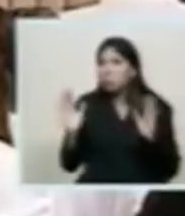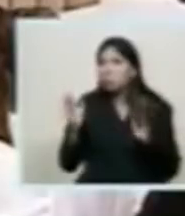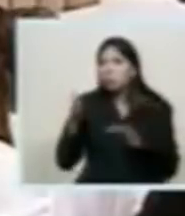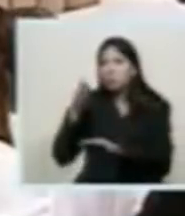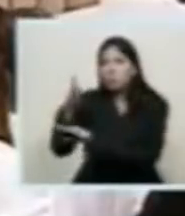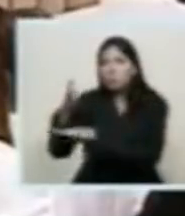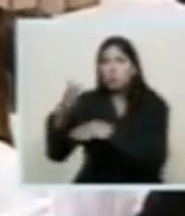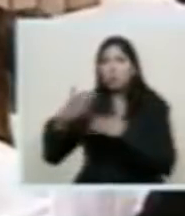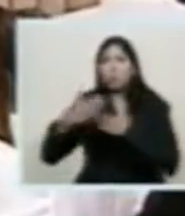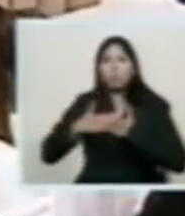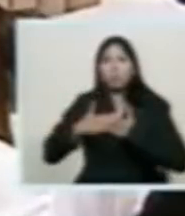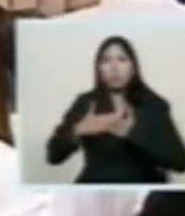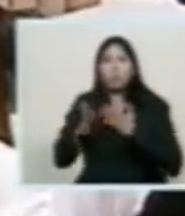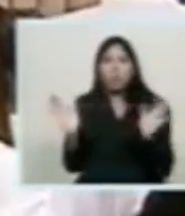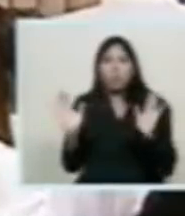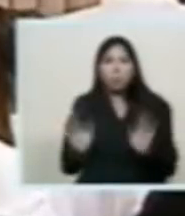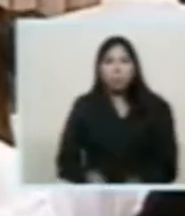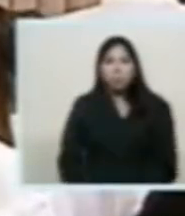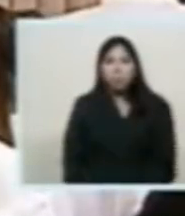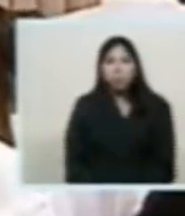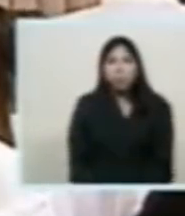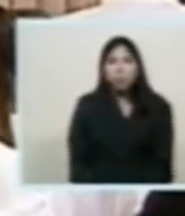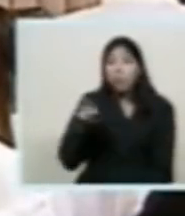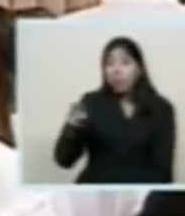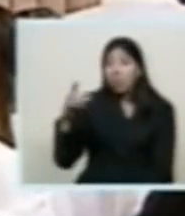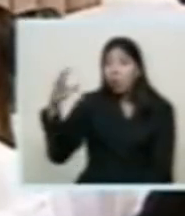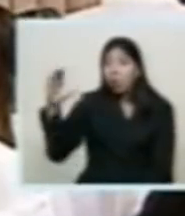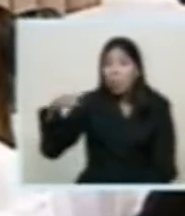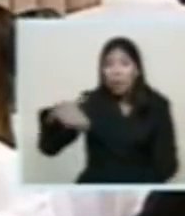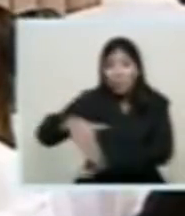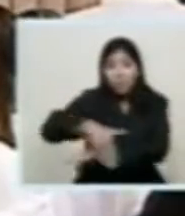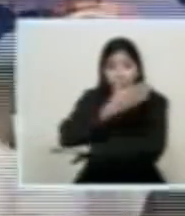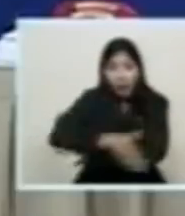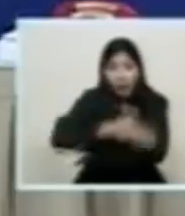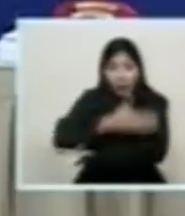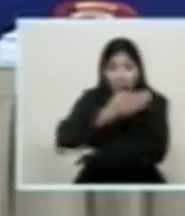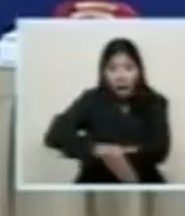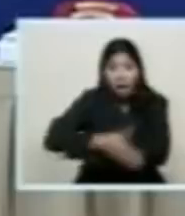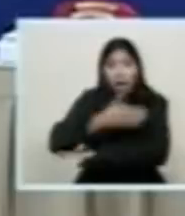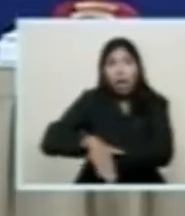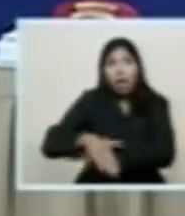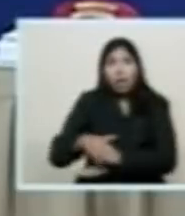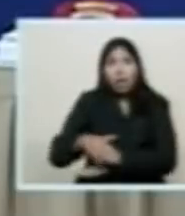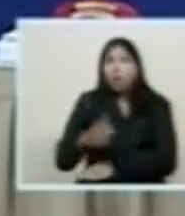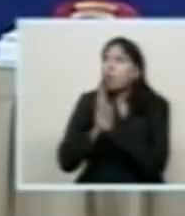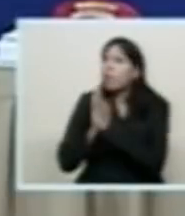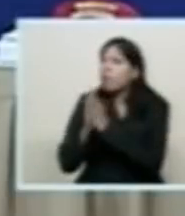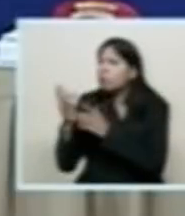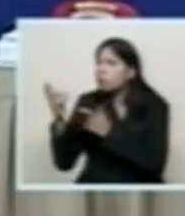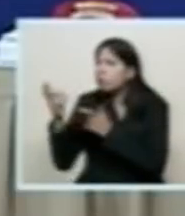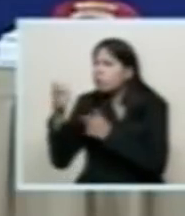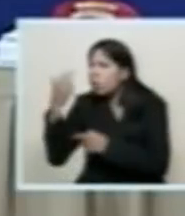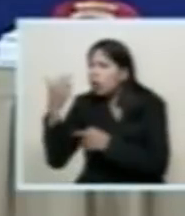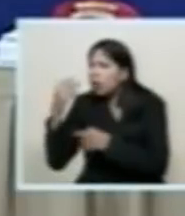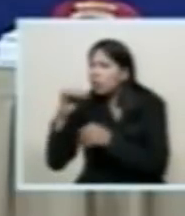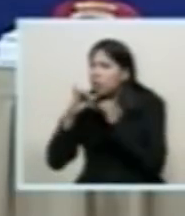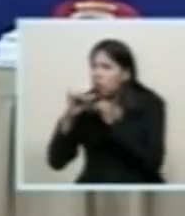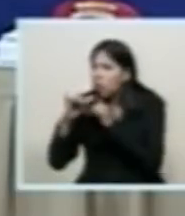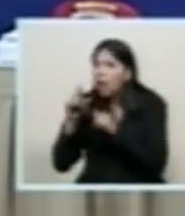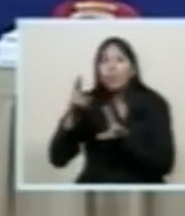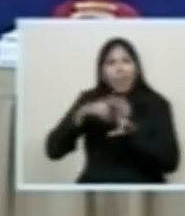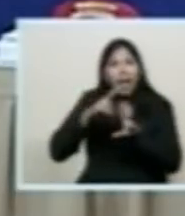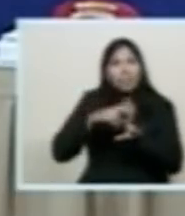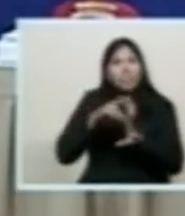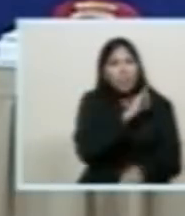ayudar a Colombia, ¿verdad? En Colombia, en la frontera, se atienden, si me pudieran buscar los datos, en Táchira, en el Zulia